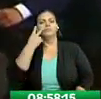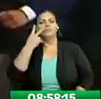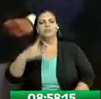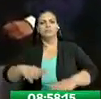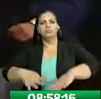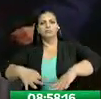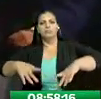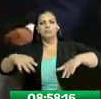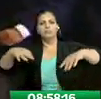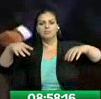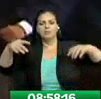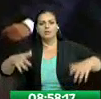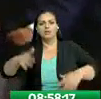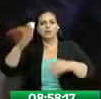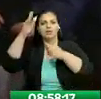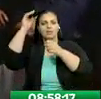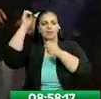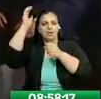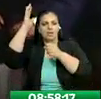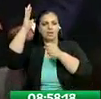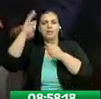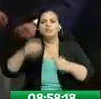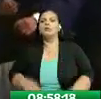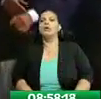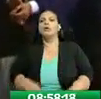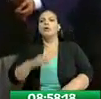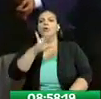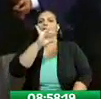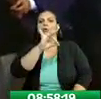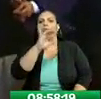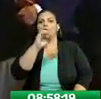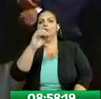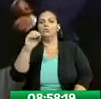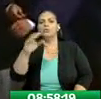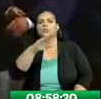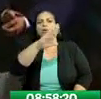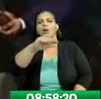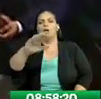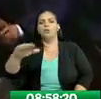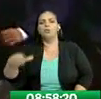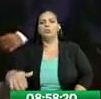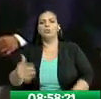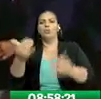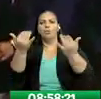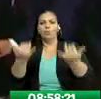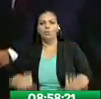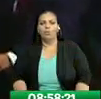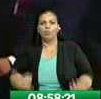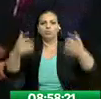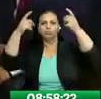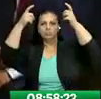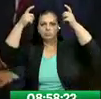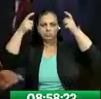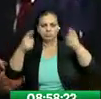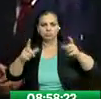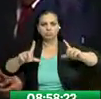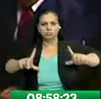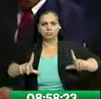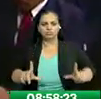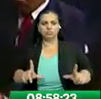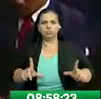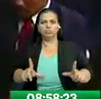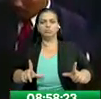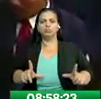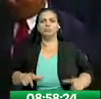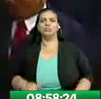de 800 estudiantes de tercero de bachillerato que se gradúan hoy, miércoles, de